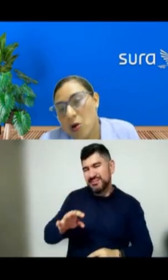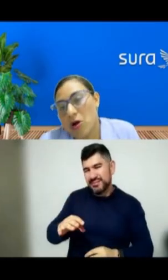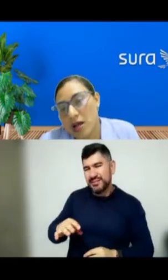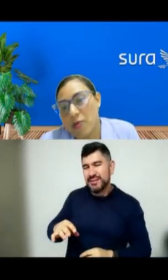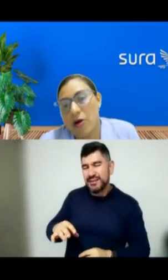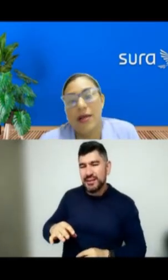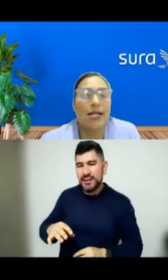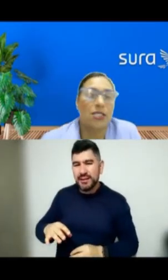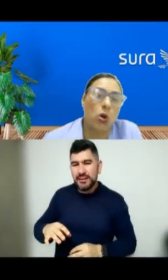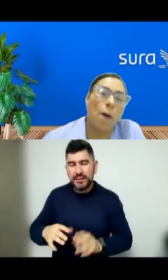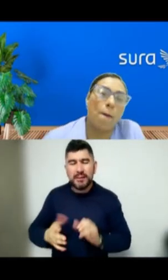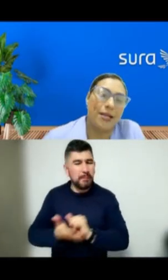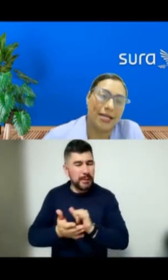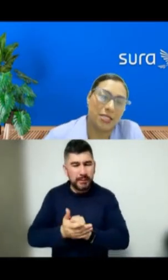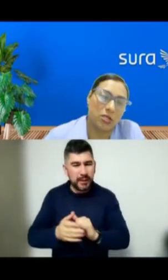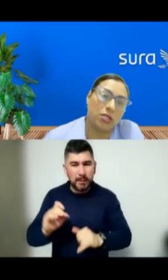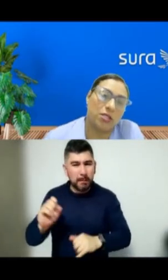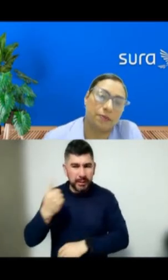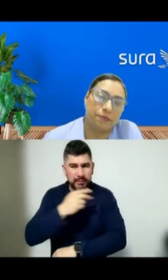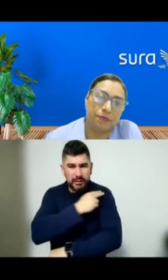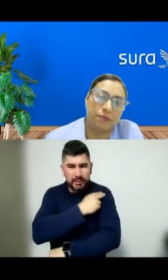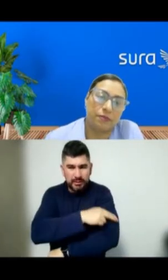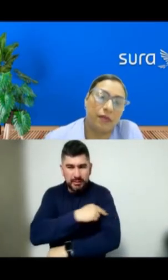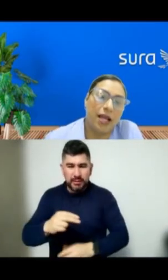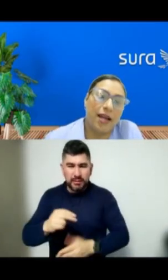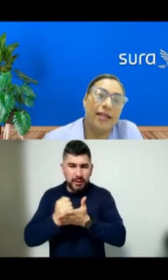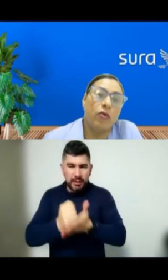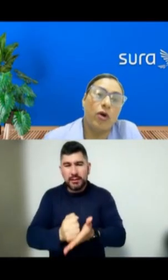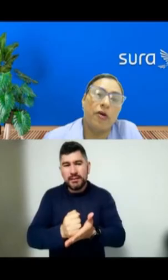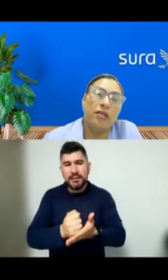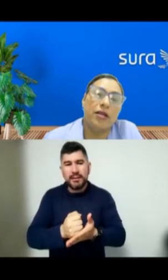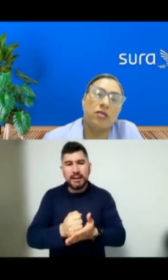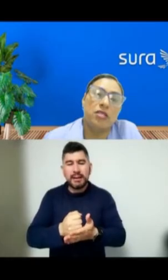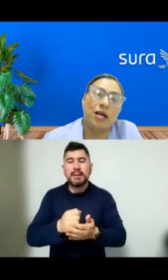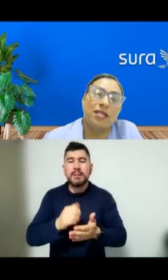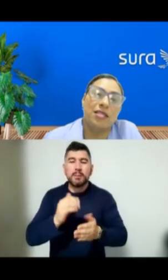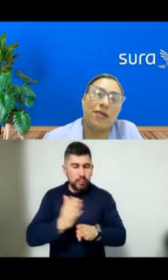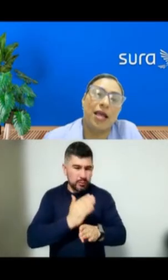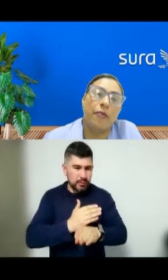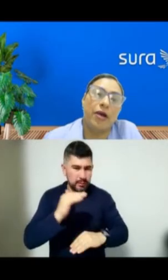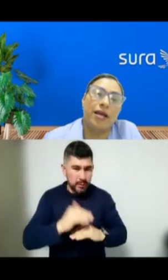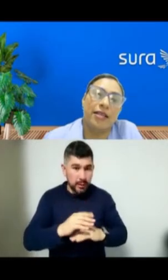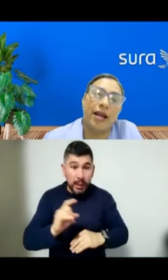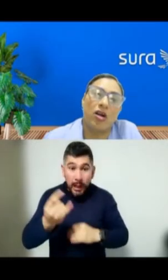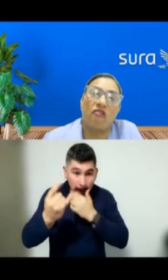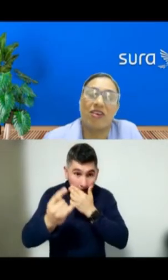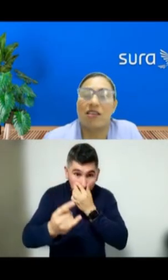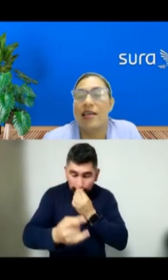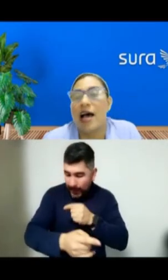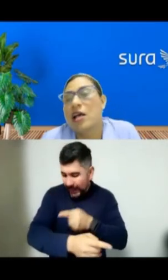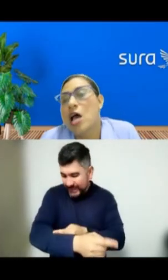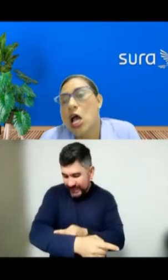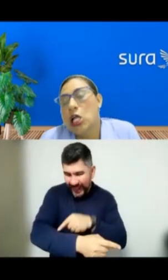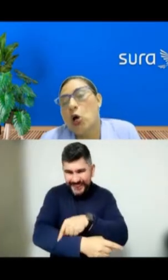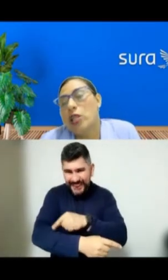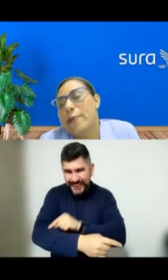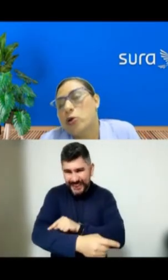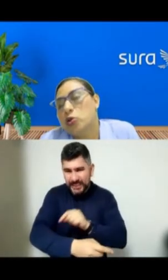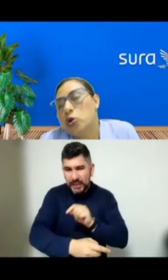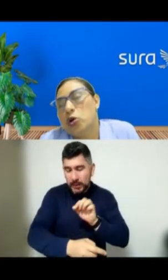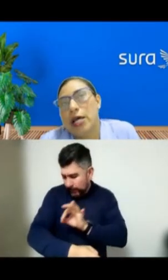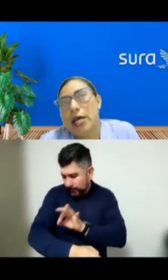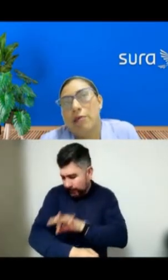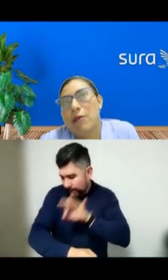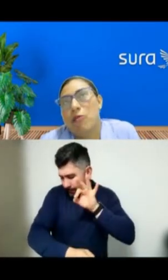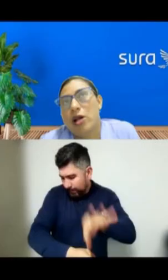primer auxilio lo que queremos evitar son complicaciones. Retire cuerpos extraños si son accesibles y pueden extraer con facilidad. No,